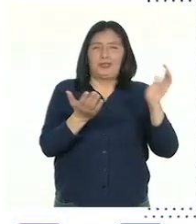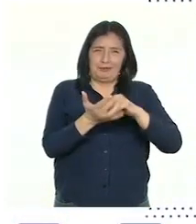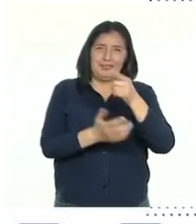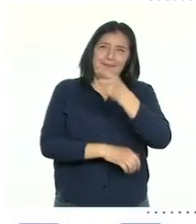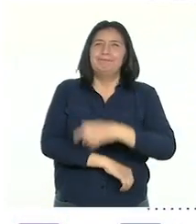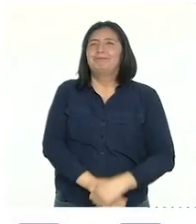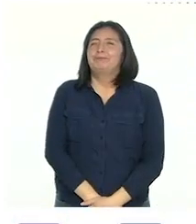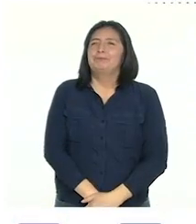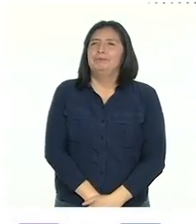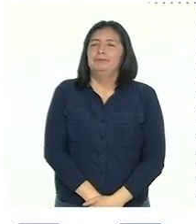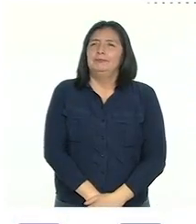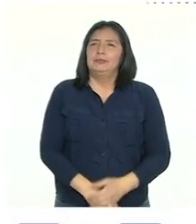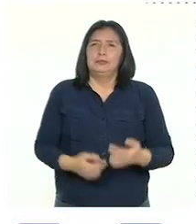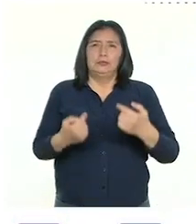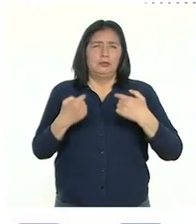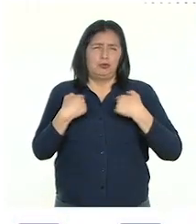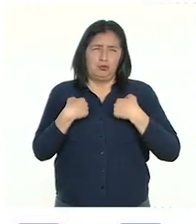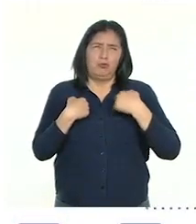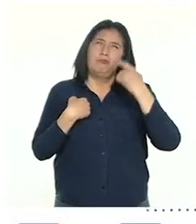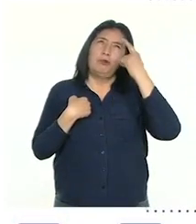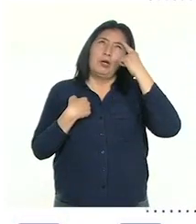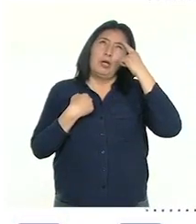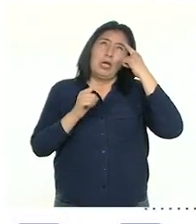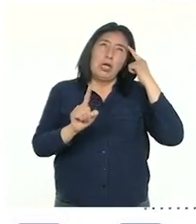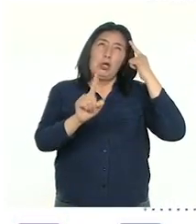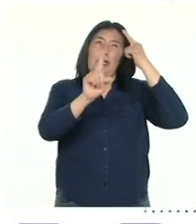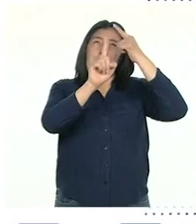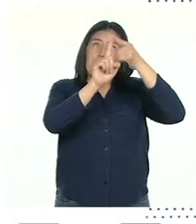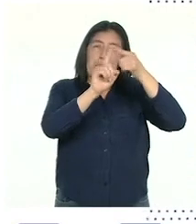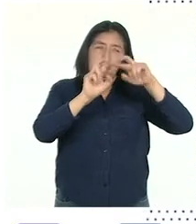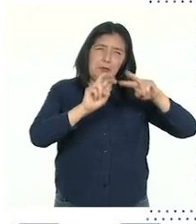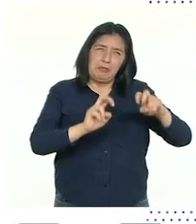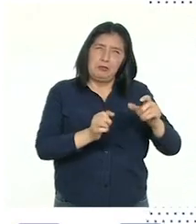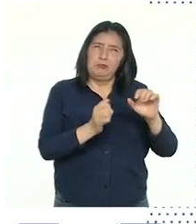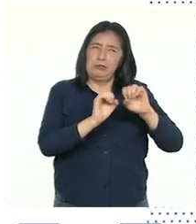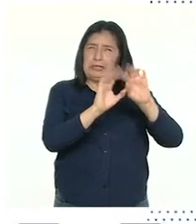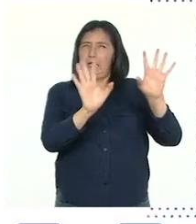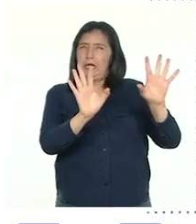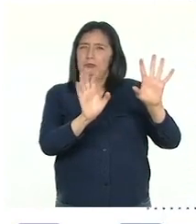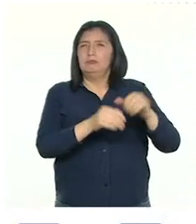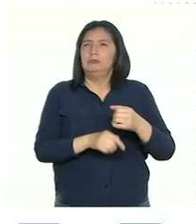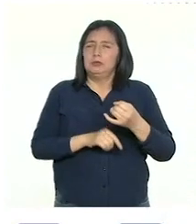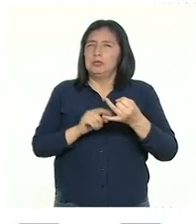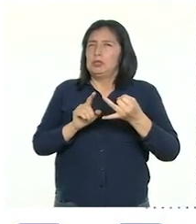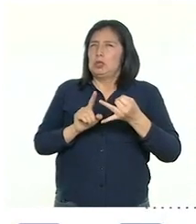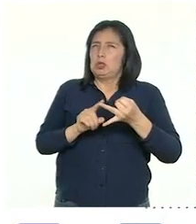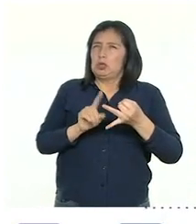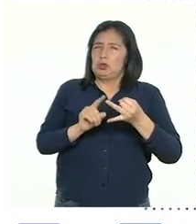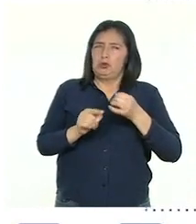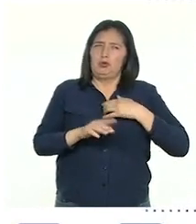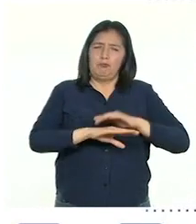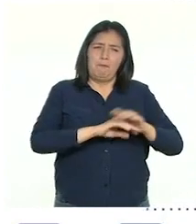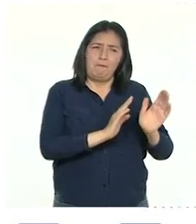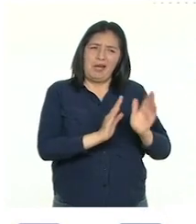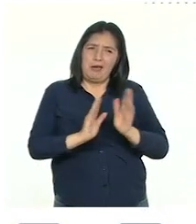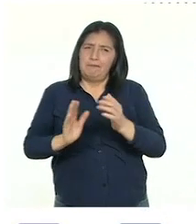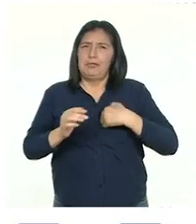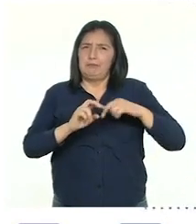nuevamente. ¿Tengo claro el propósito de mi investigación? ¿Elaboré un plan para mi